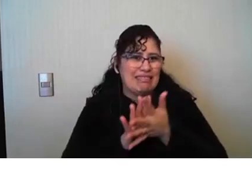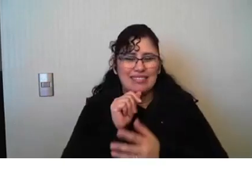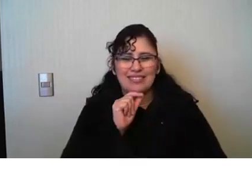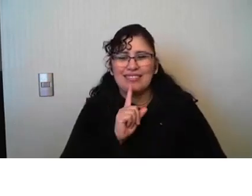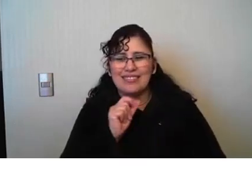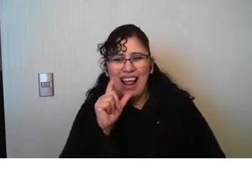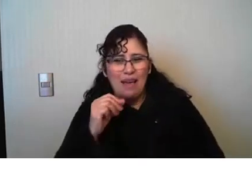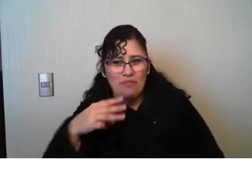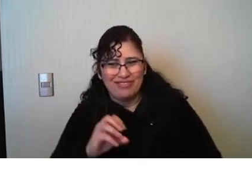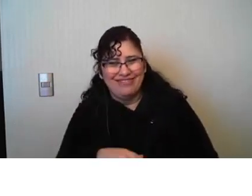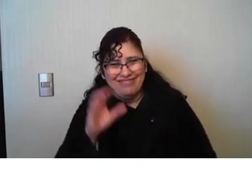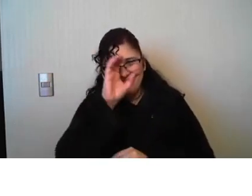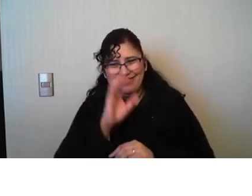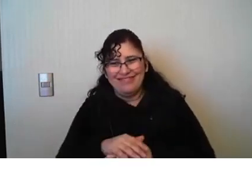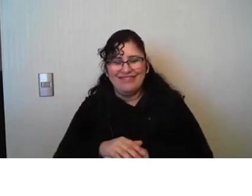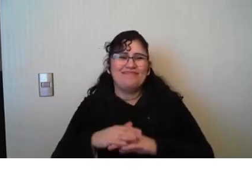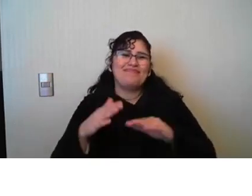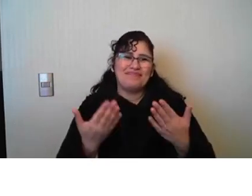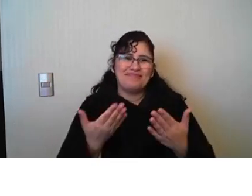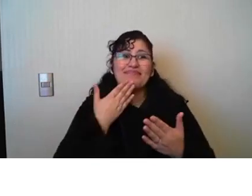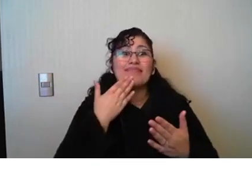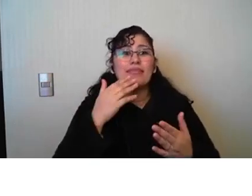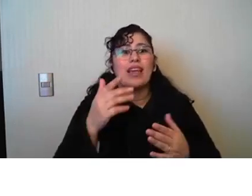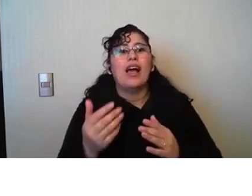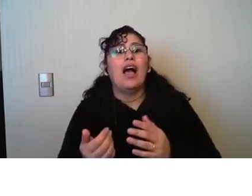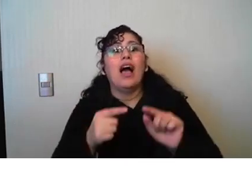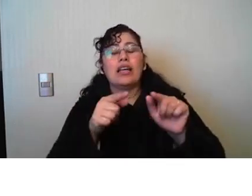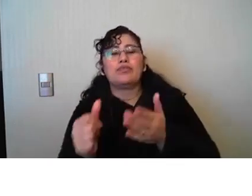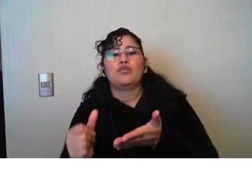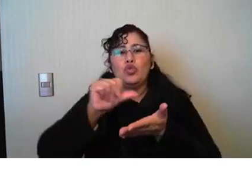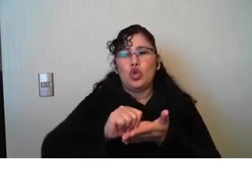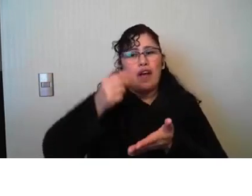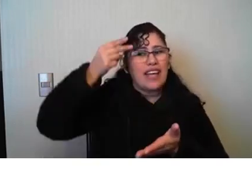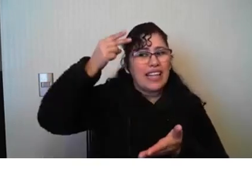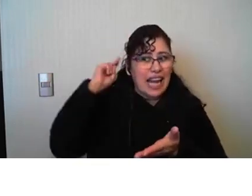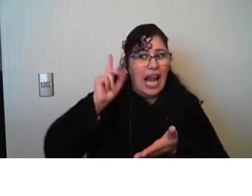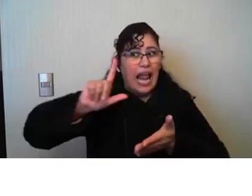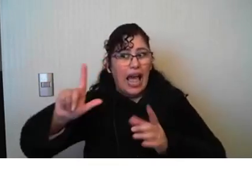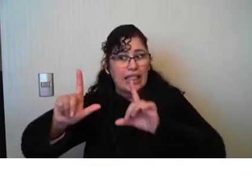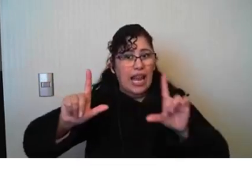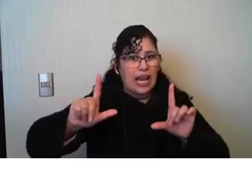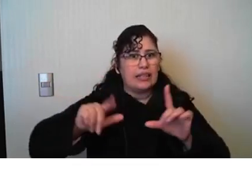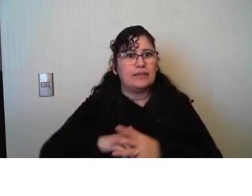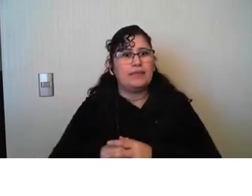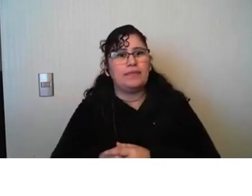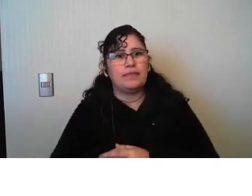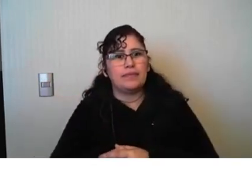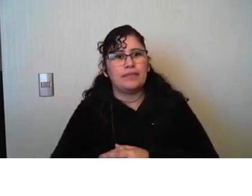nombran como complejo de los núcleos ventrales laterales. Recuerden que habíamos hecho una división anterior y